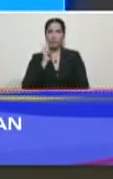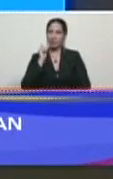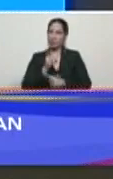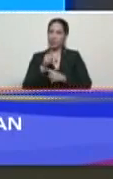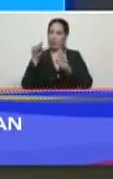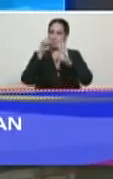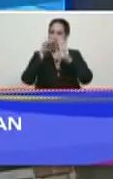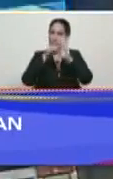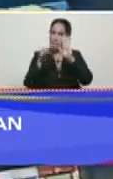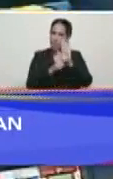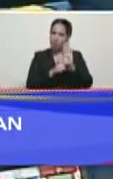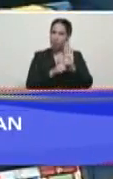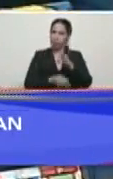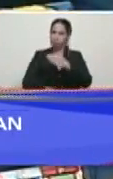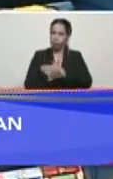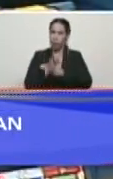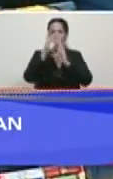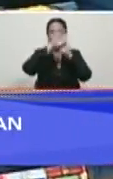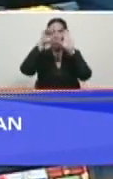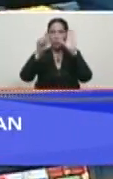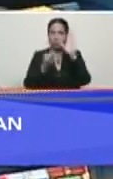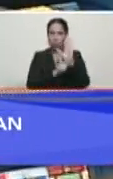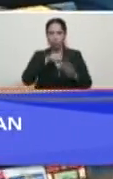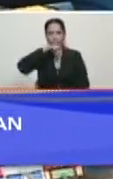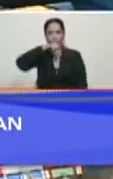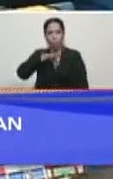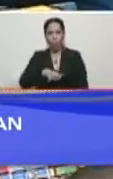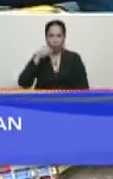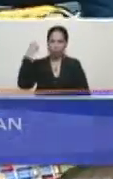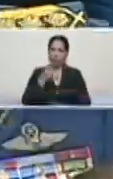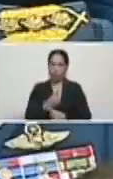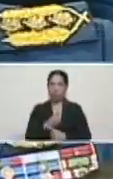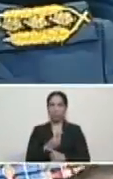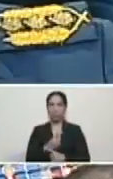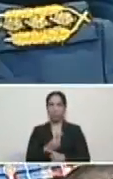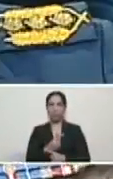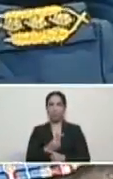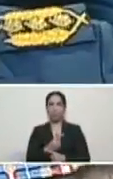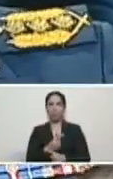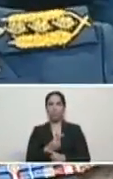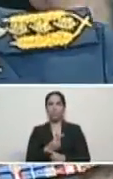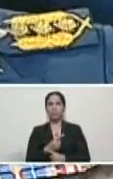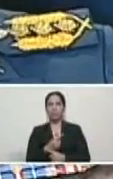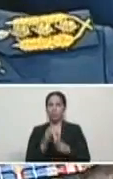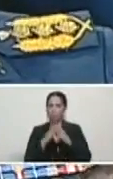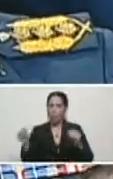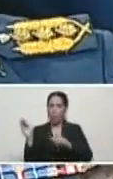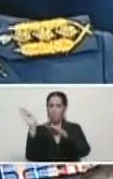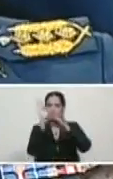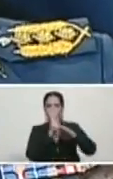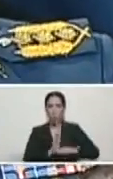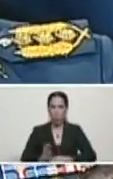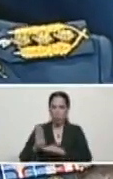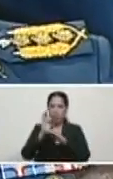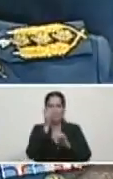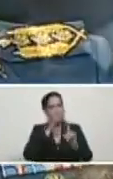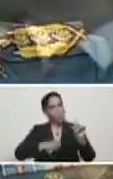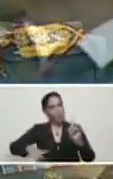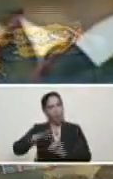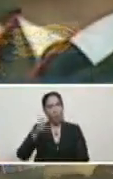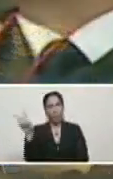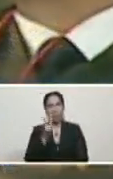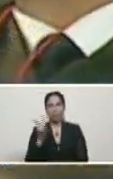cumpliendo su papel constitucional e histórico de ser protector del pueblo de